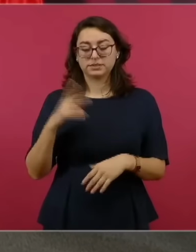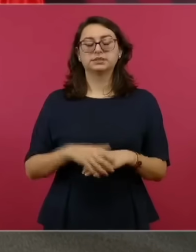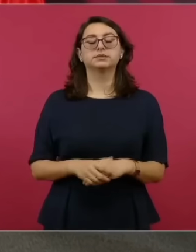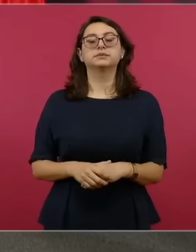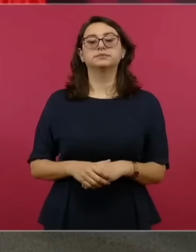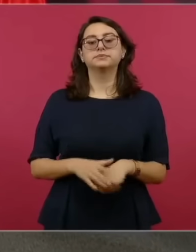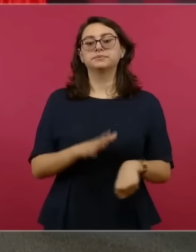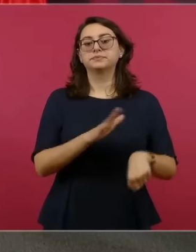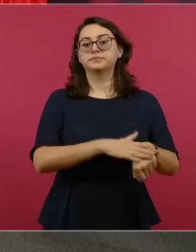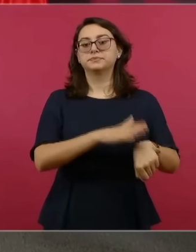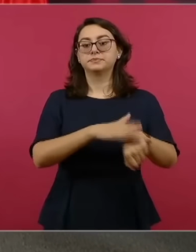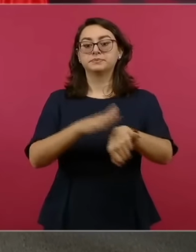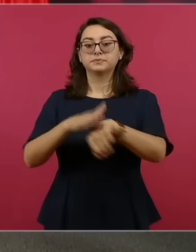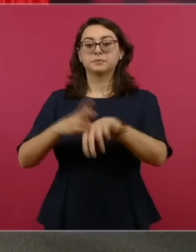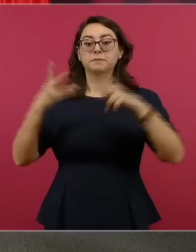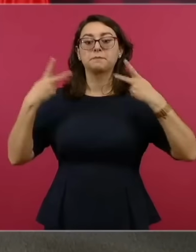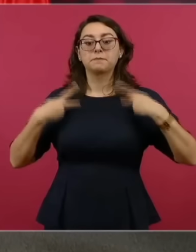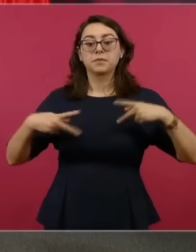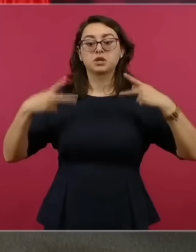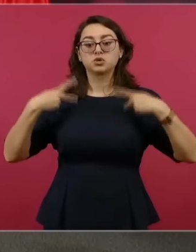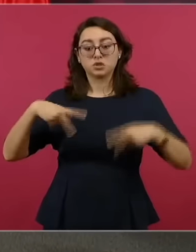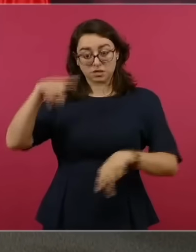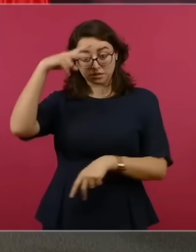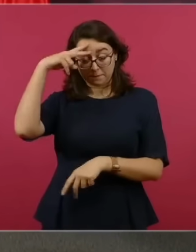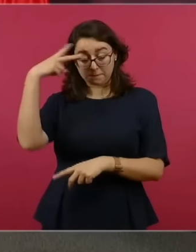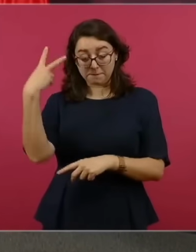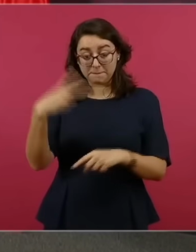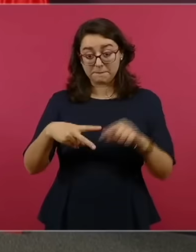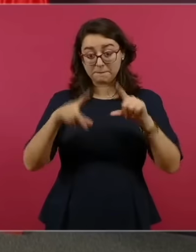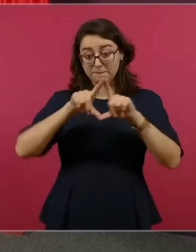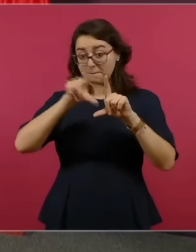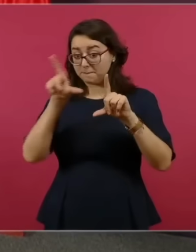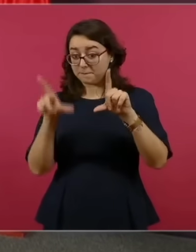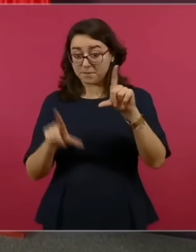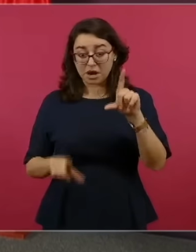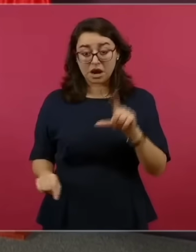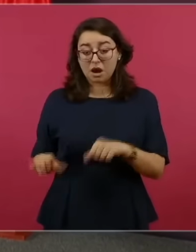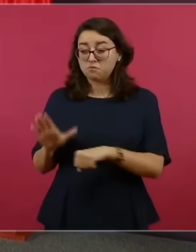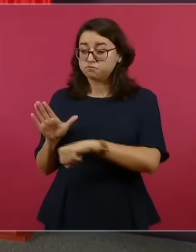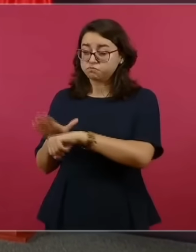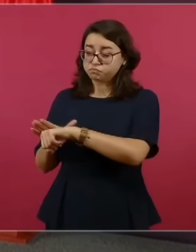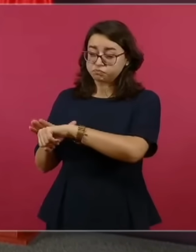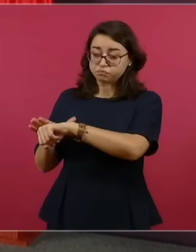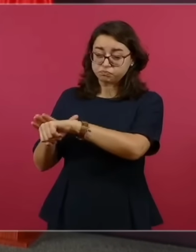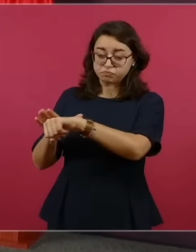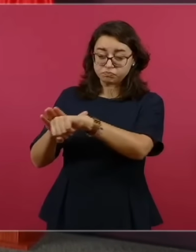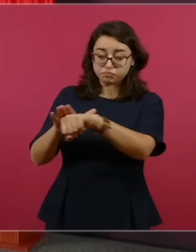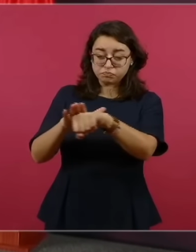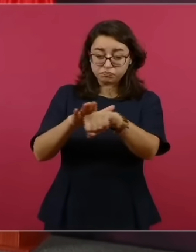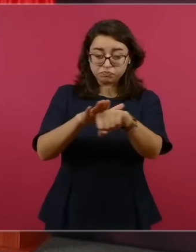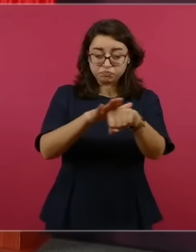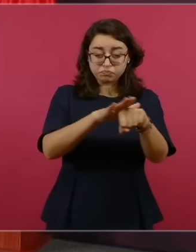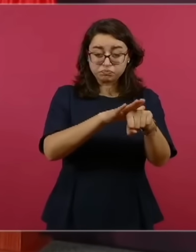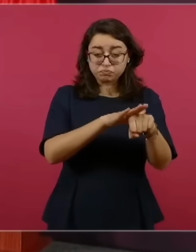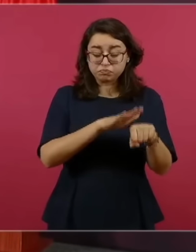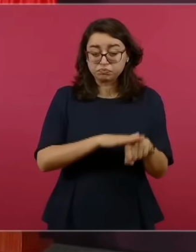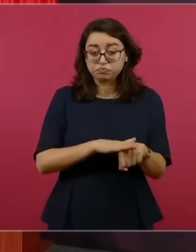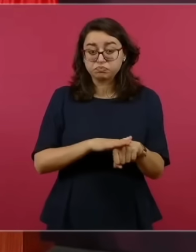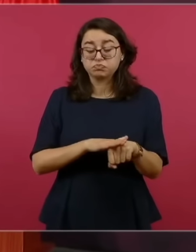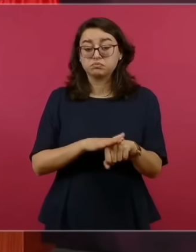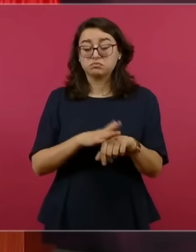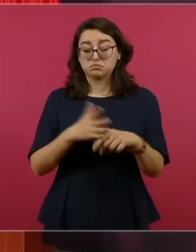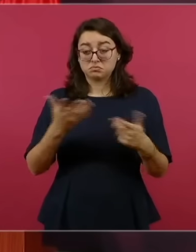a todo el pueblo de México Y en especial a nuestros